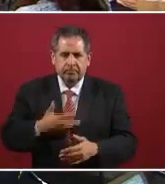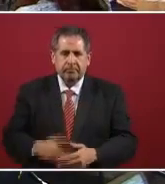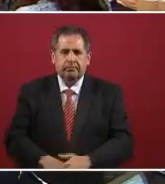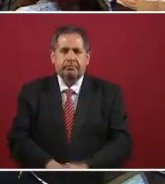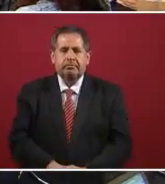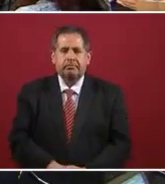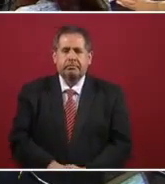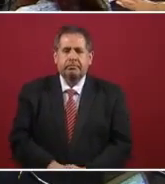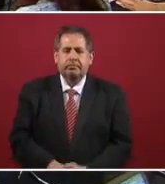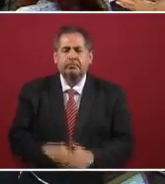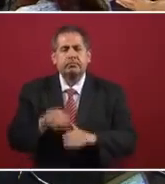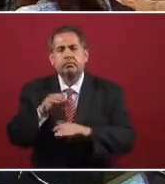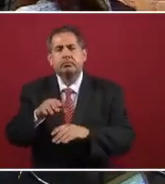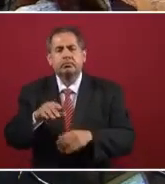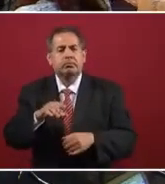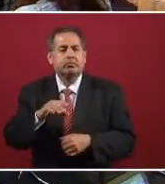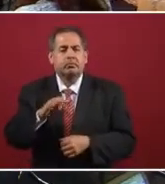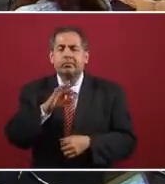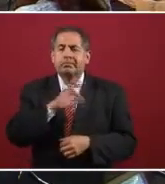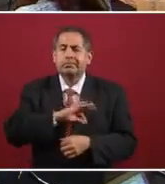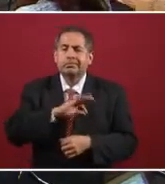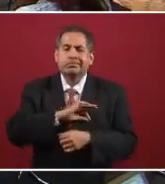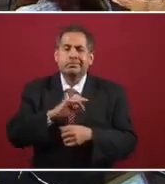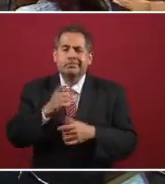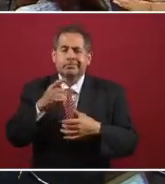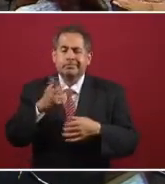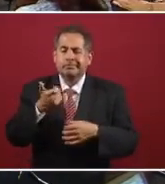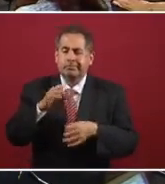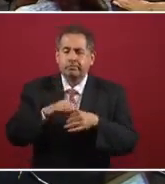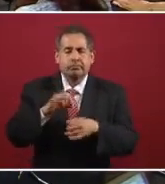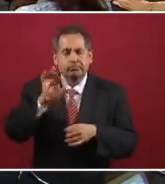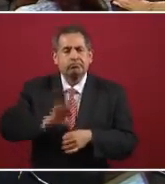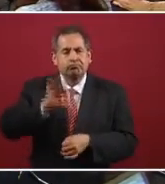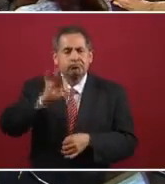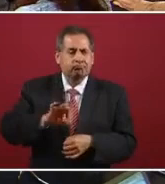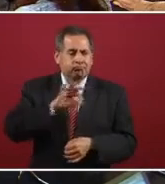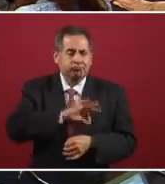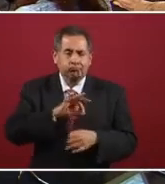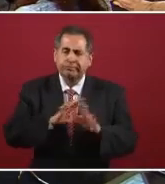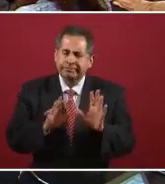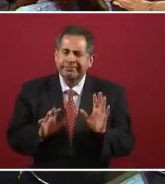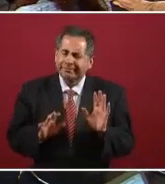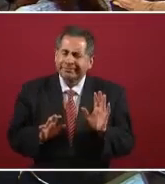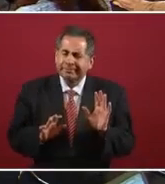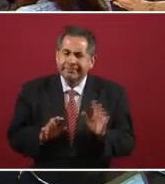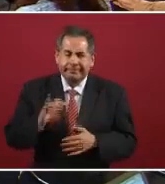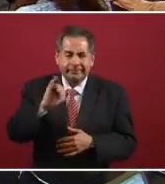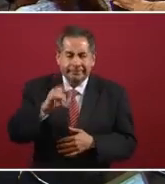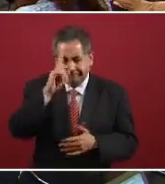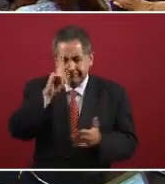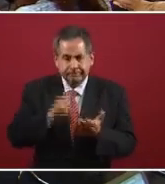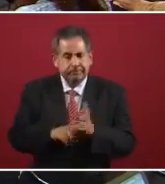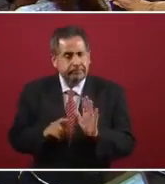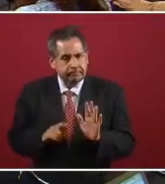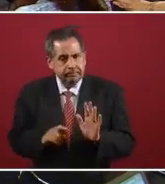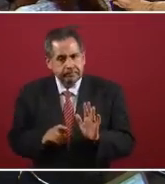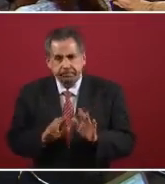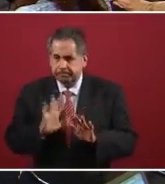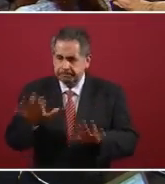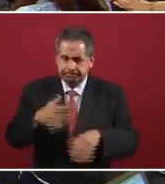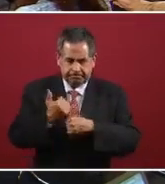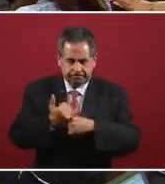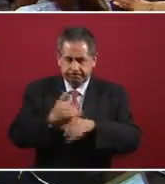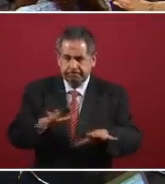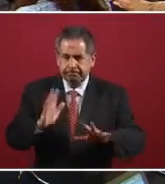Y respecto a las comisiones que se había acordado para ver… Sí, quedamos, pero yo creo que se entregó la